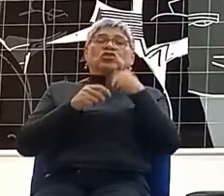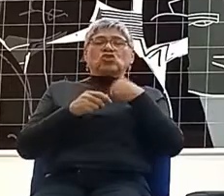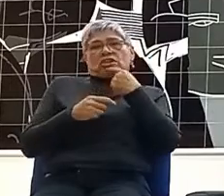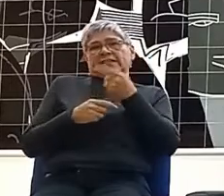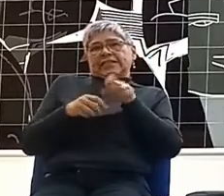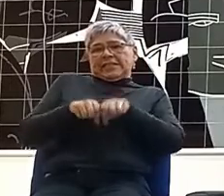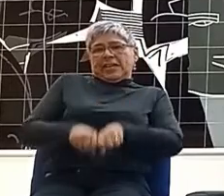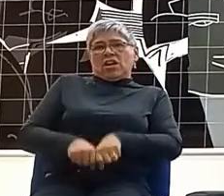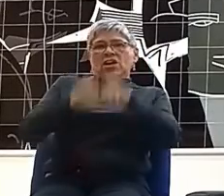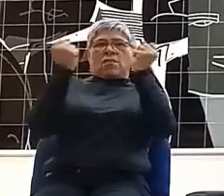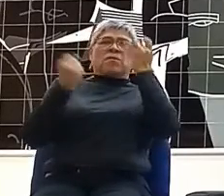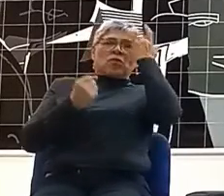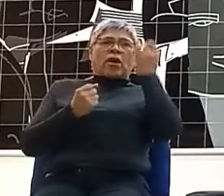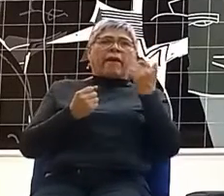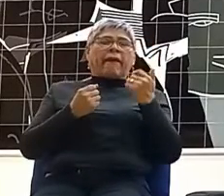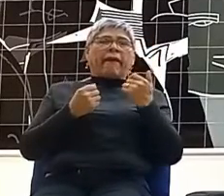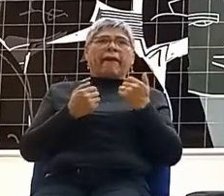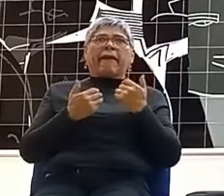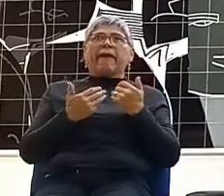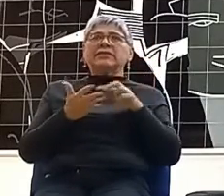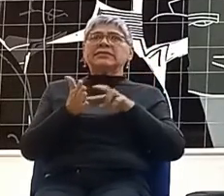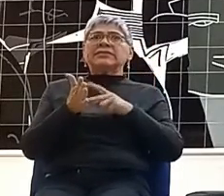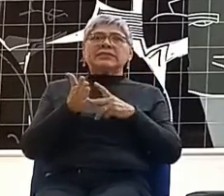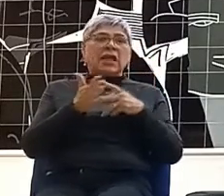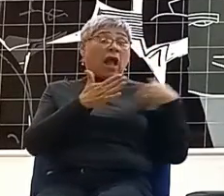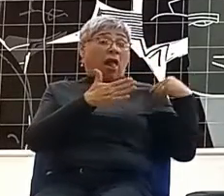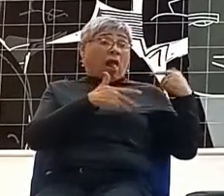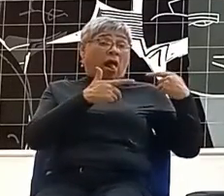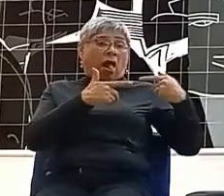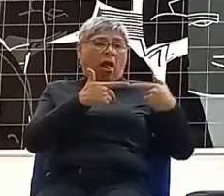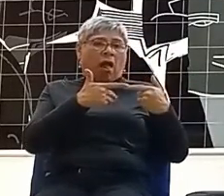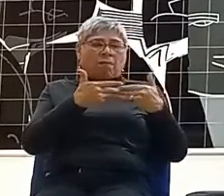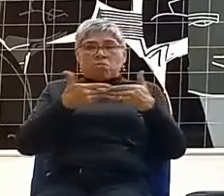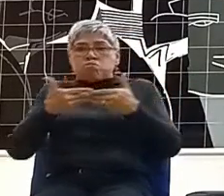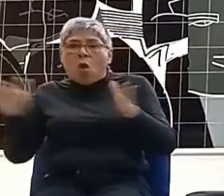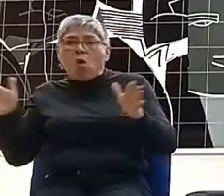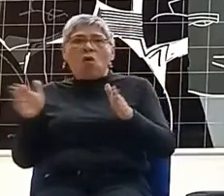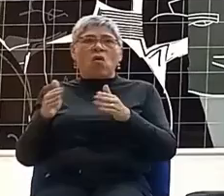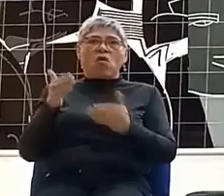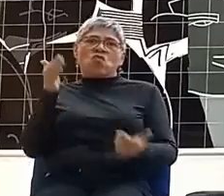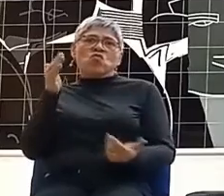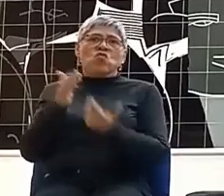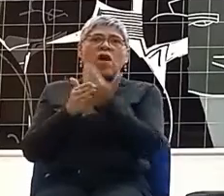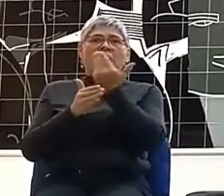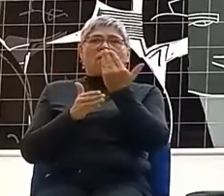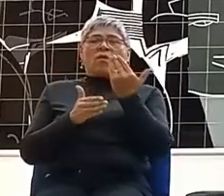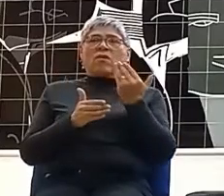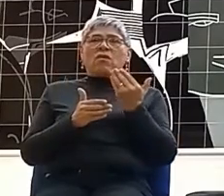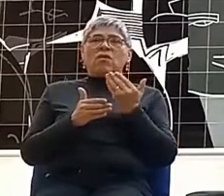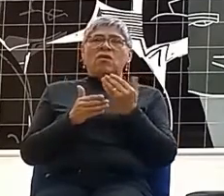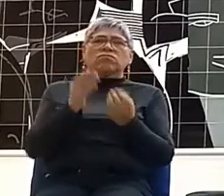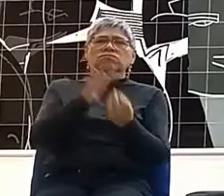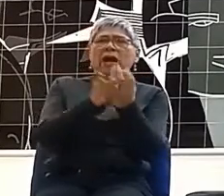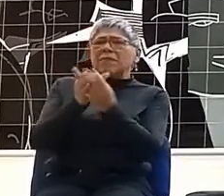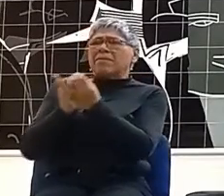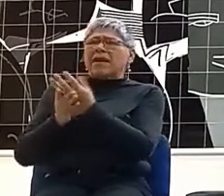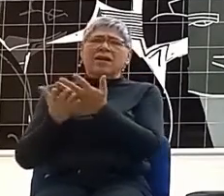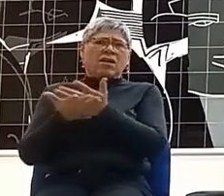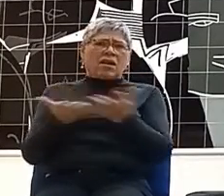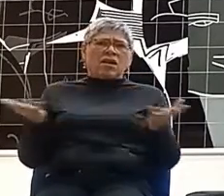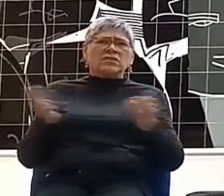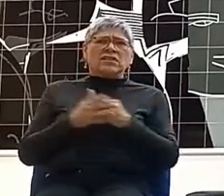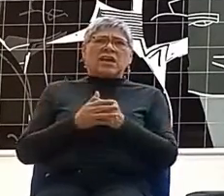se dieron muchos ensanchamientos de vías, se generaron muchos espacios nuevos